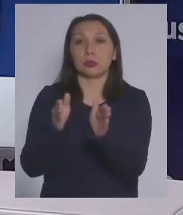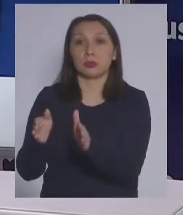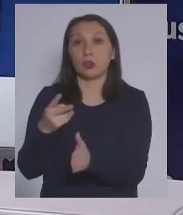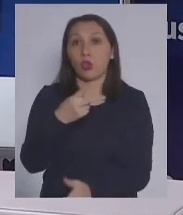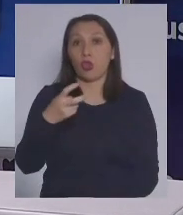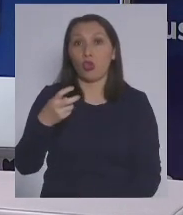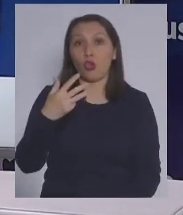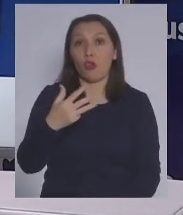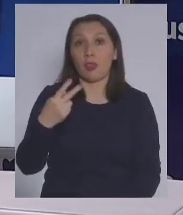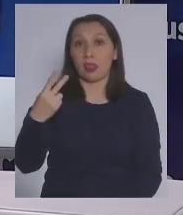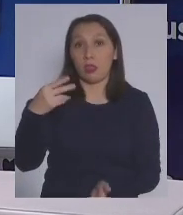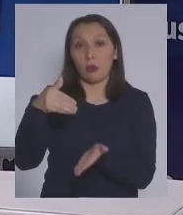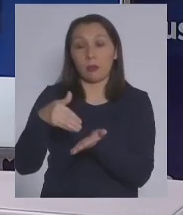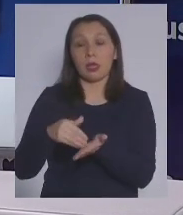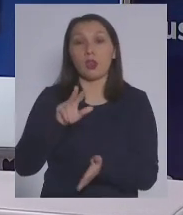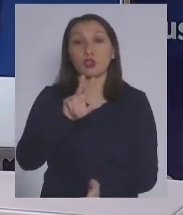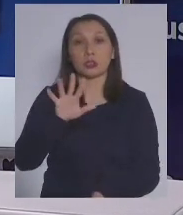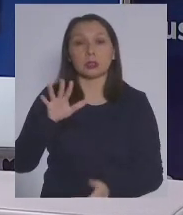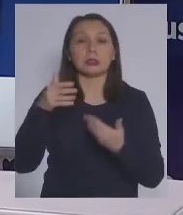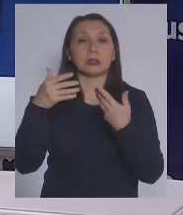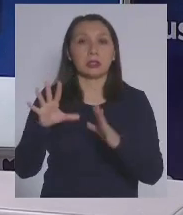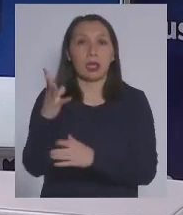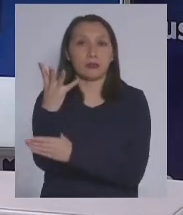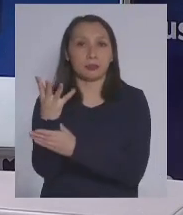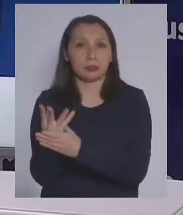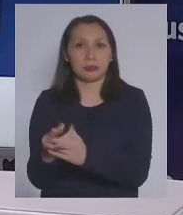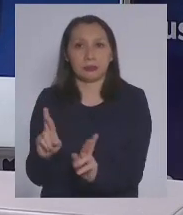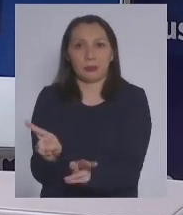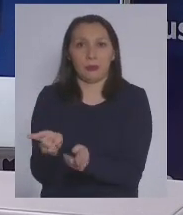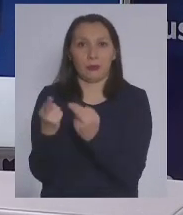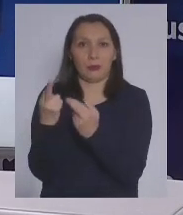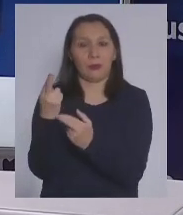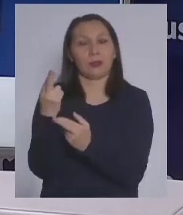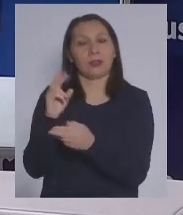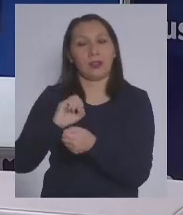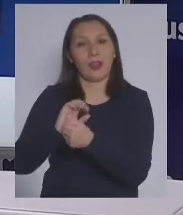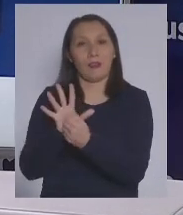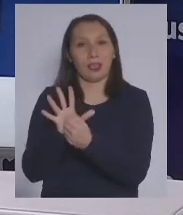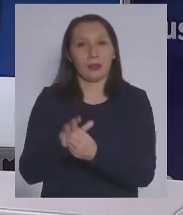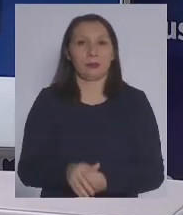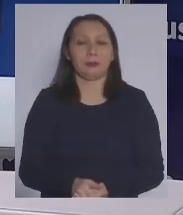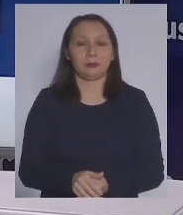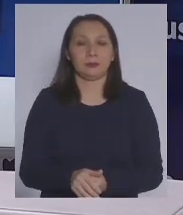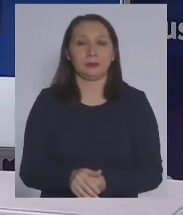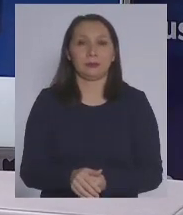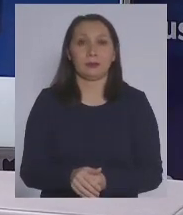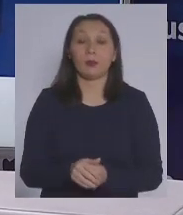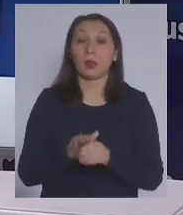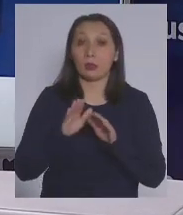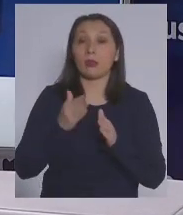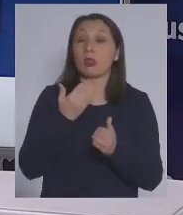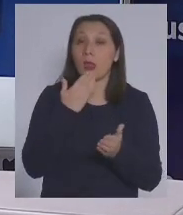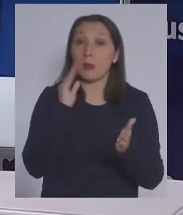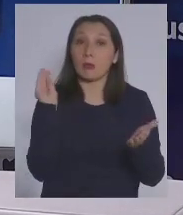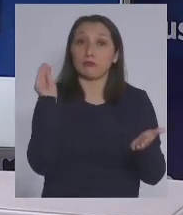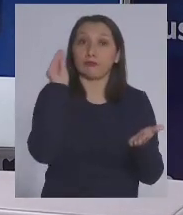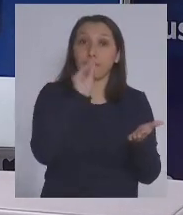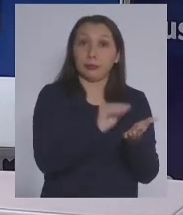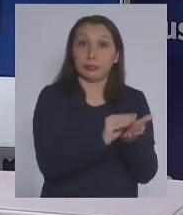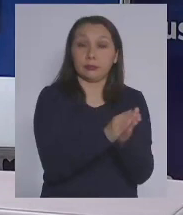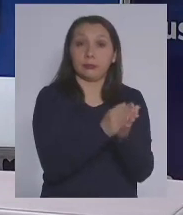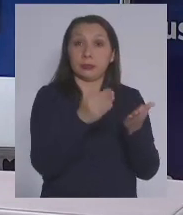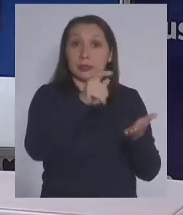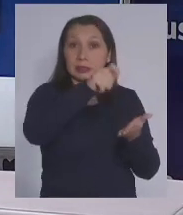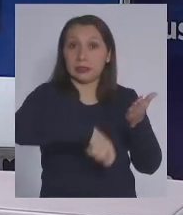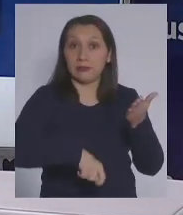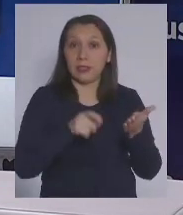292 mil 85 ya se encuentran recuperados de acuerdo a los decesos inscritos en el